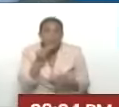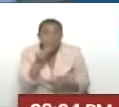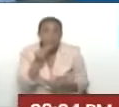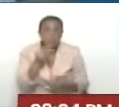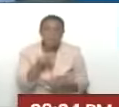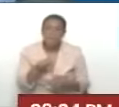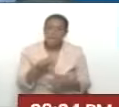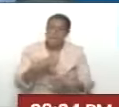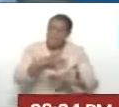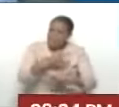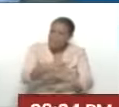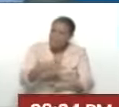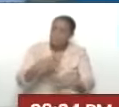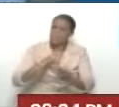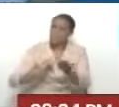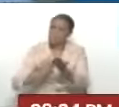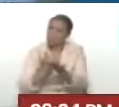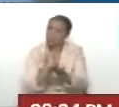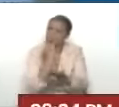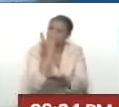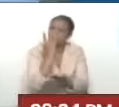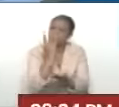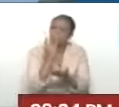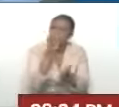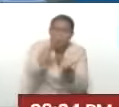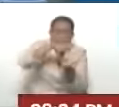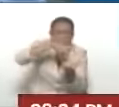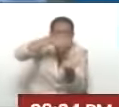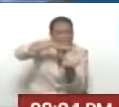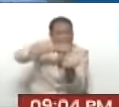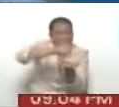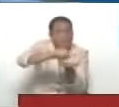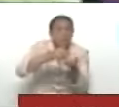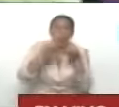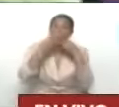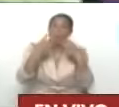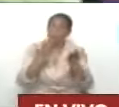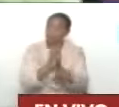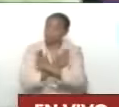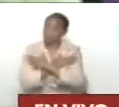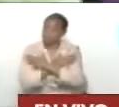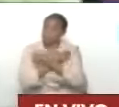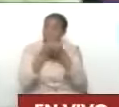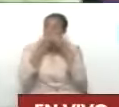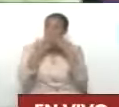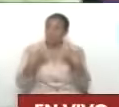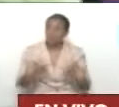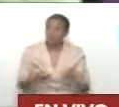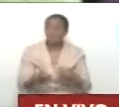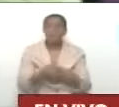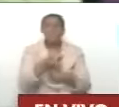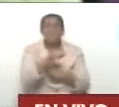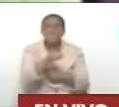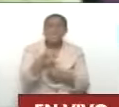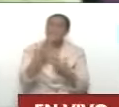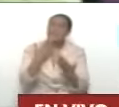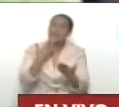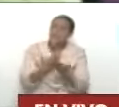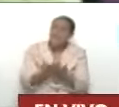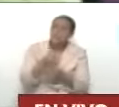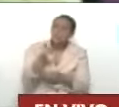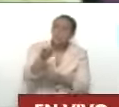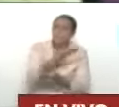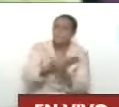se interese en eso, en la tierra, en la siembra, es una cosa maravillosa. Sí, y quiero darle muchas gracias a